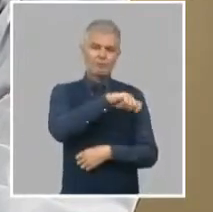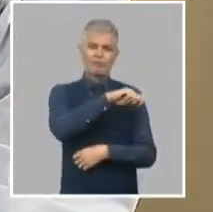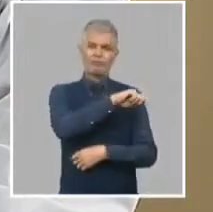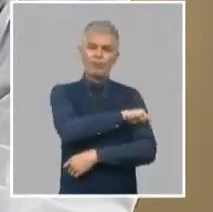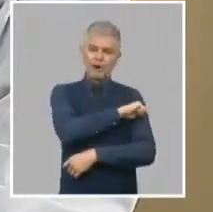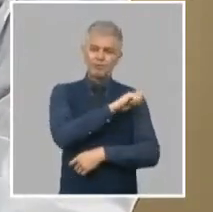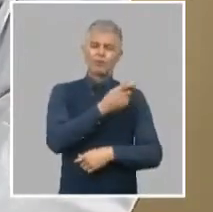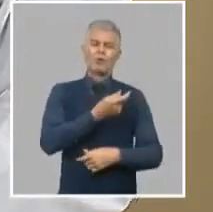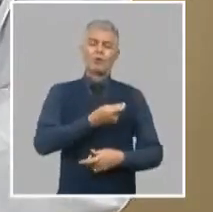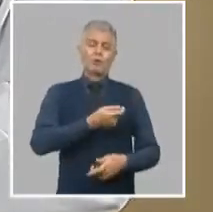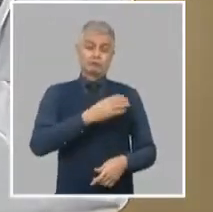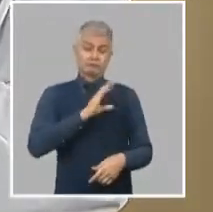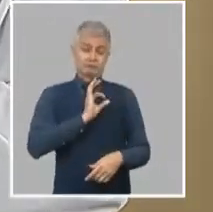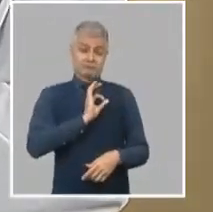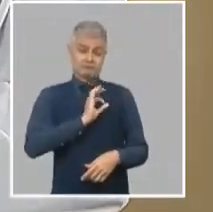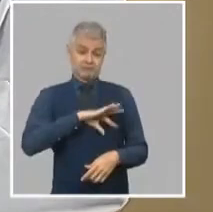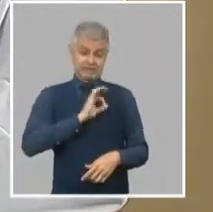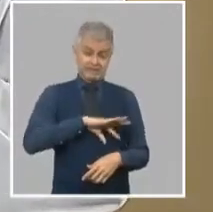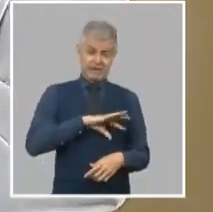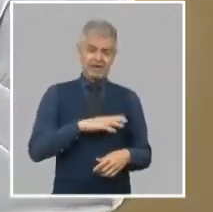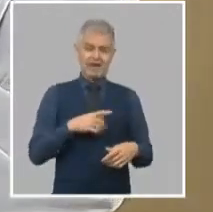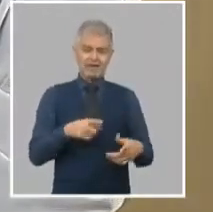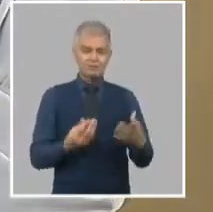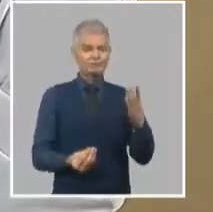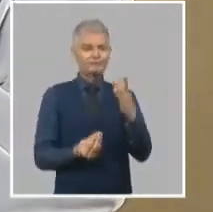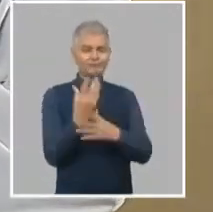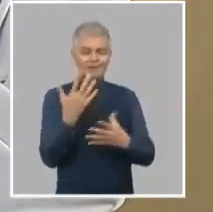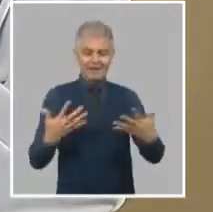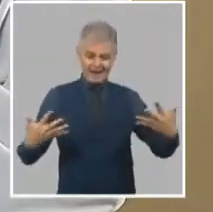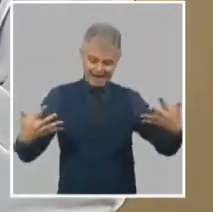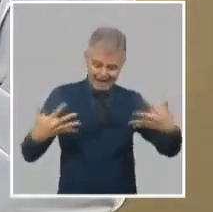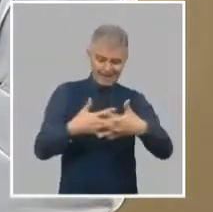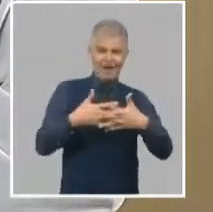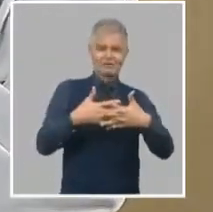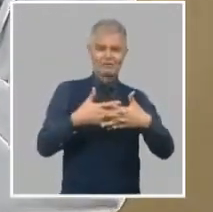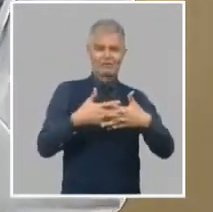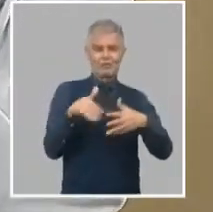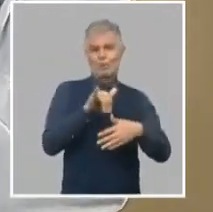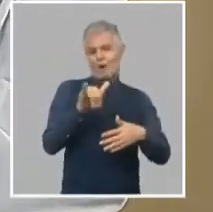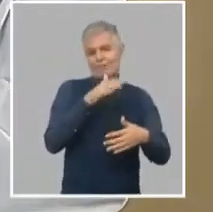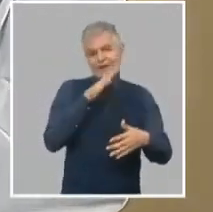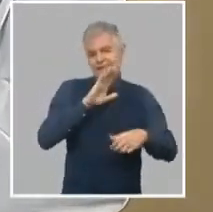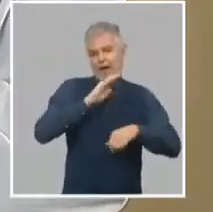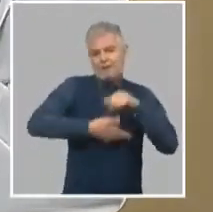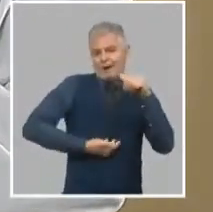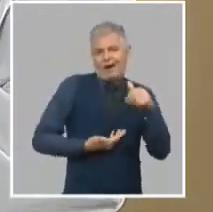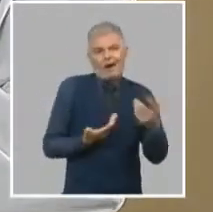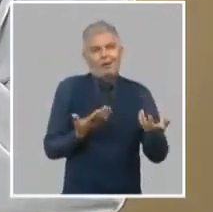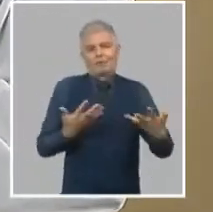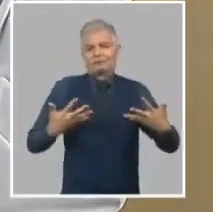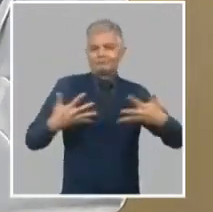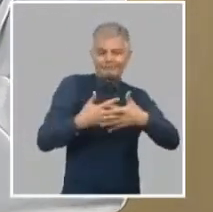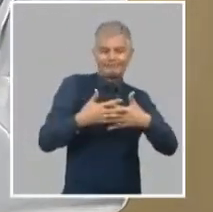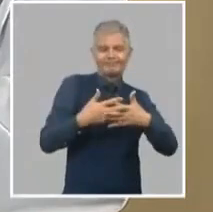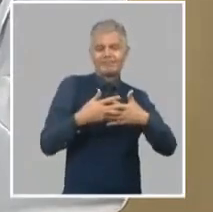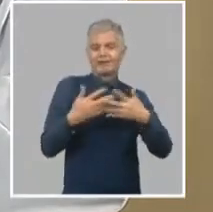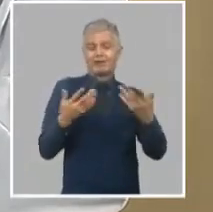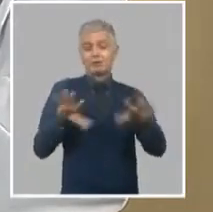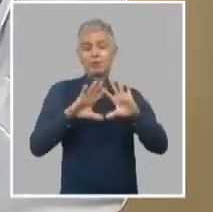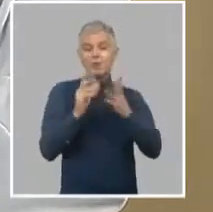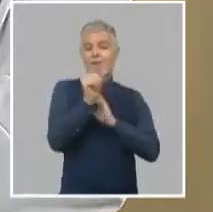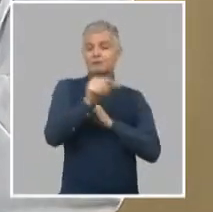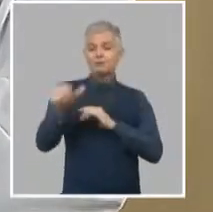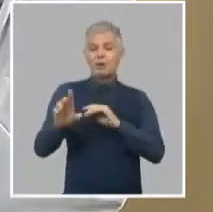solidaridad, lazos de hermandad entre todas esas personas que se atendieron allí y los profesionales cubanos. Además,